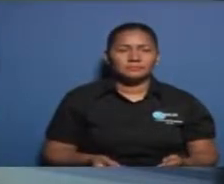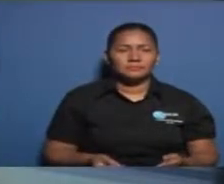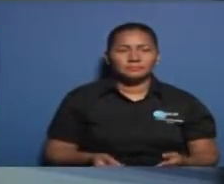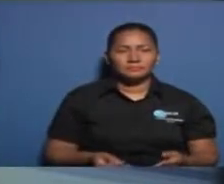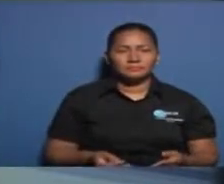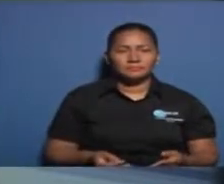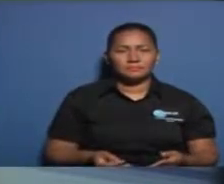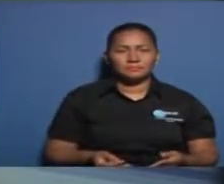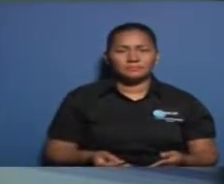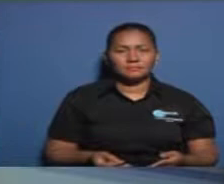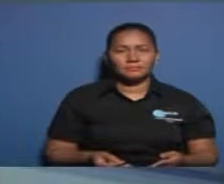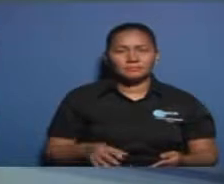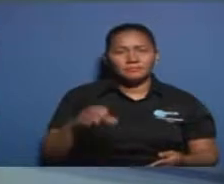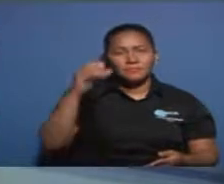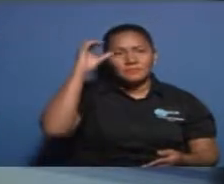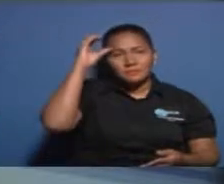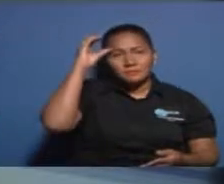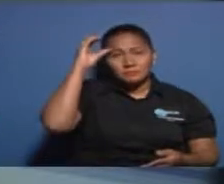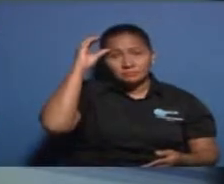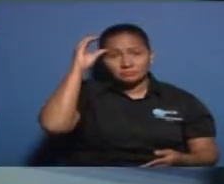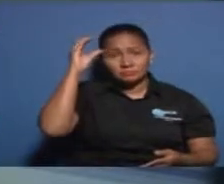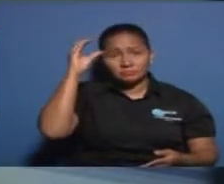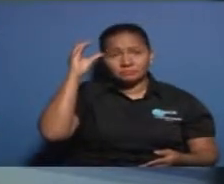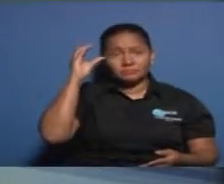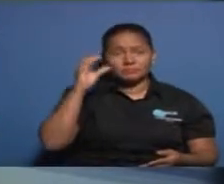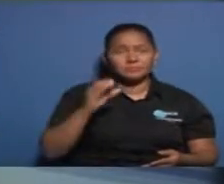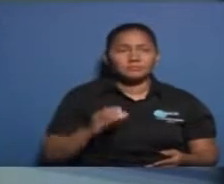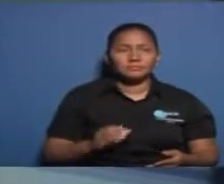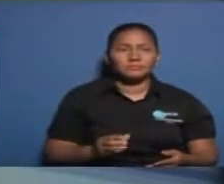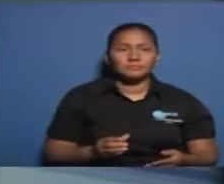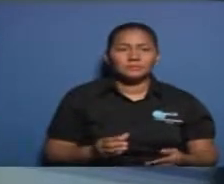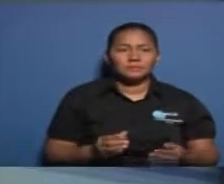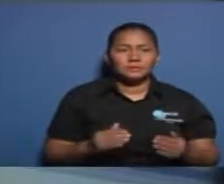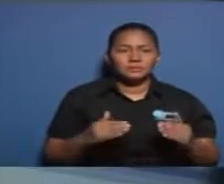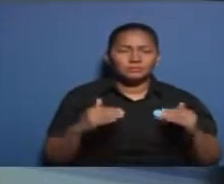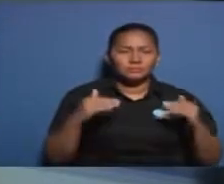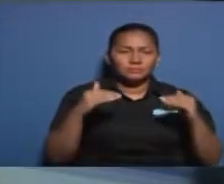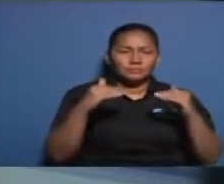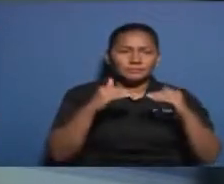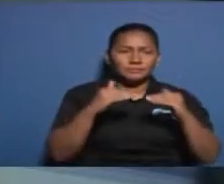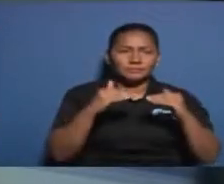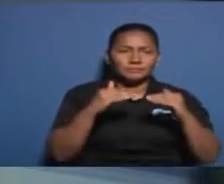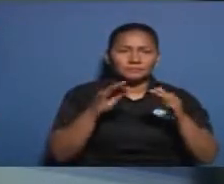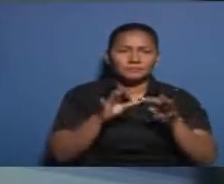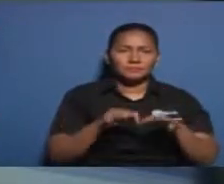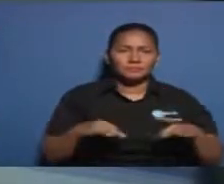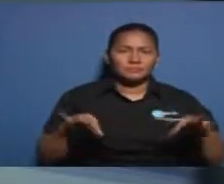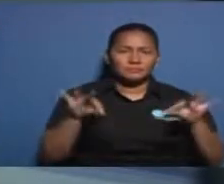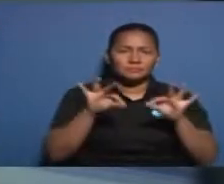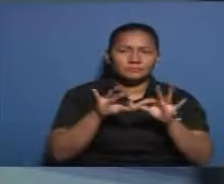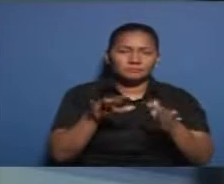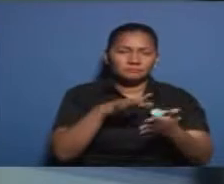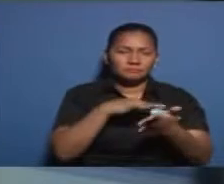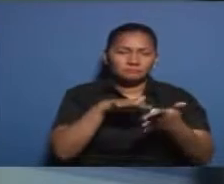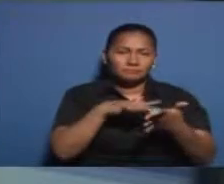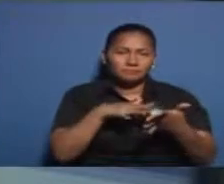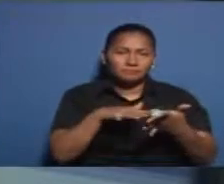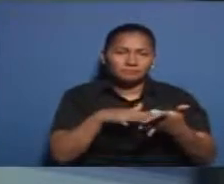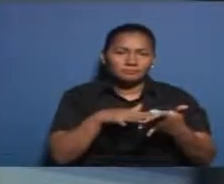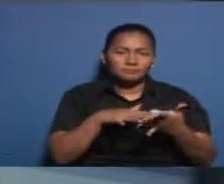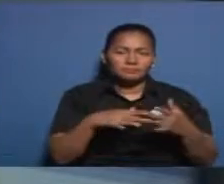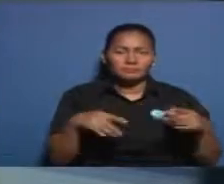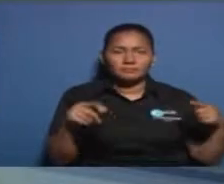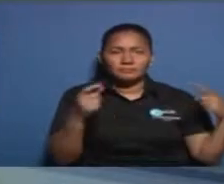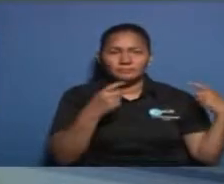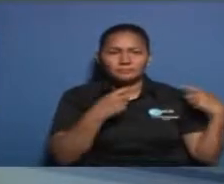del conocimiento de género esto es una especialidad esto se estudia yo quiero decir algunas cositas este problema